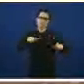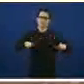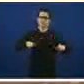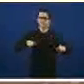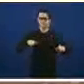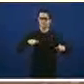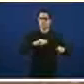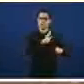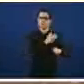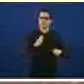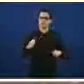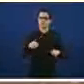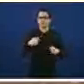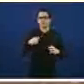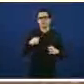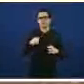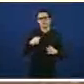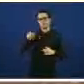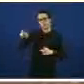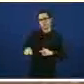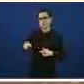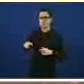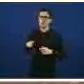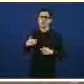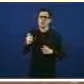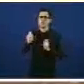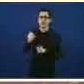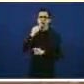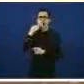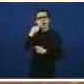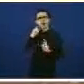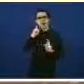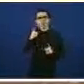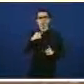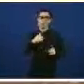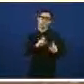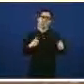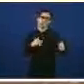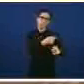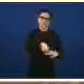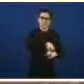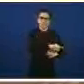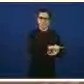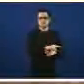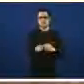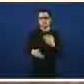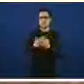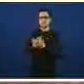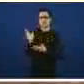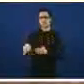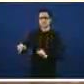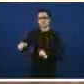Última la solución E desde logo Honrarío a vostede Como presidente Da xunta Pedimos Que levante Tamén o